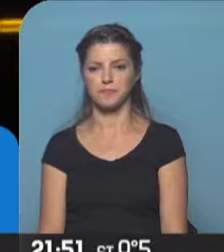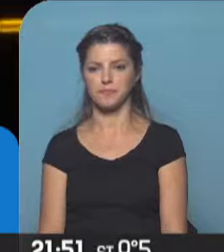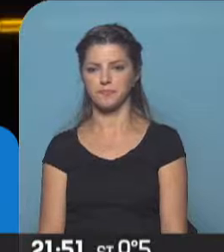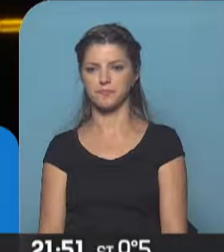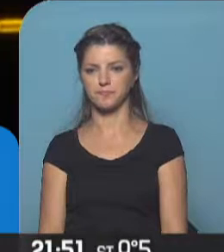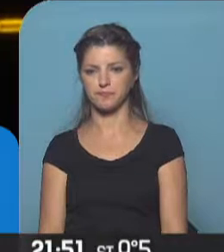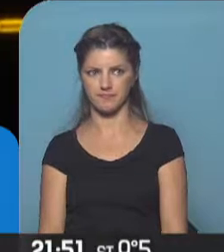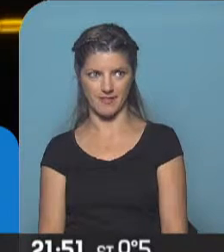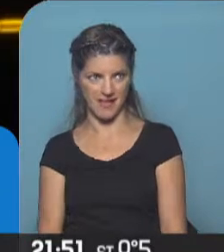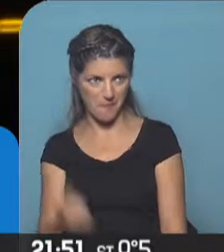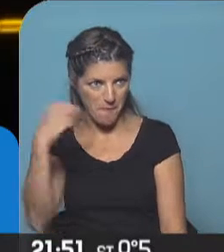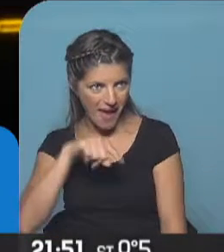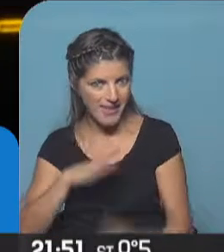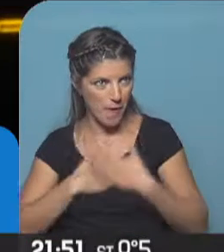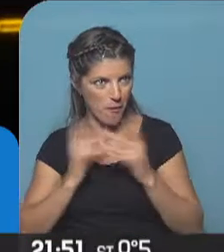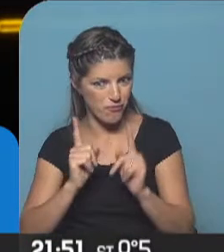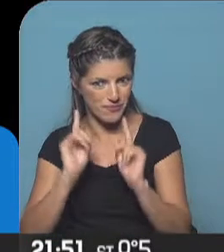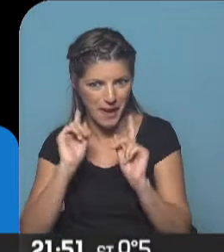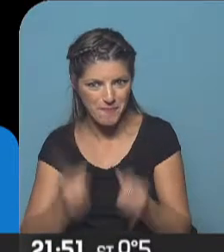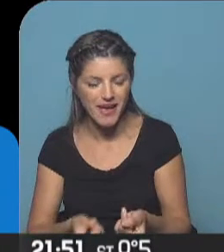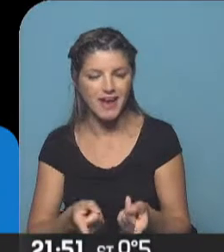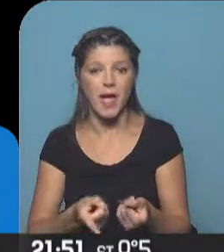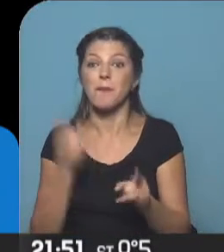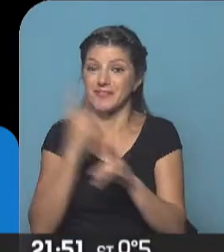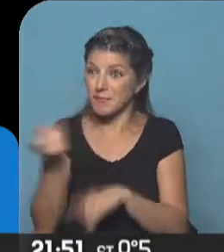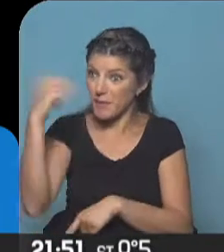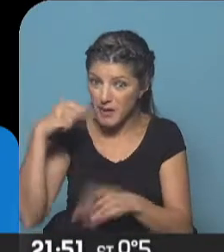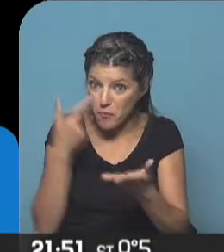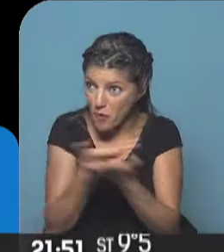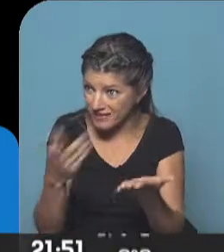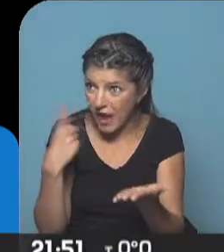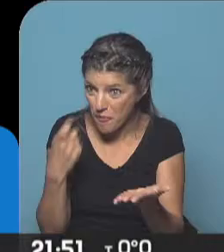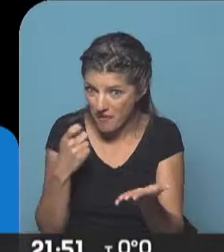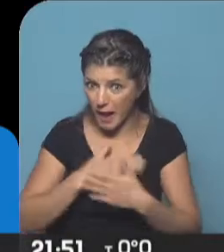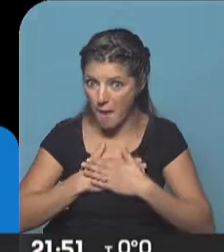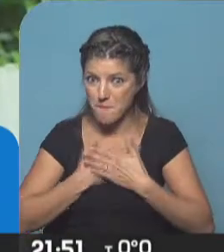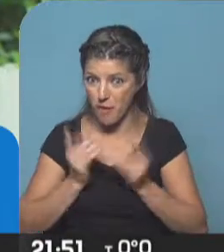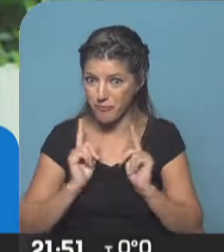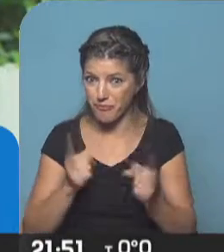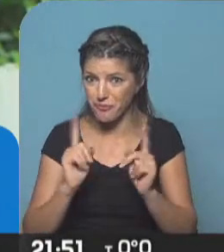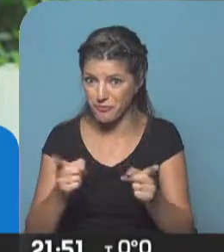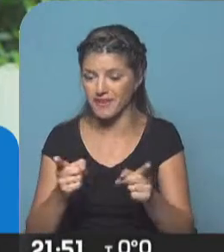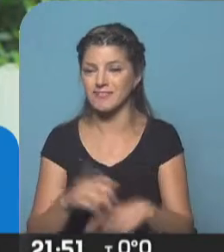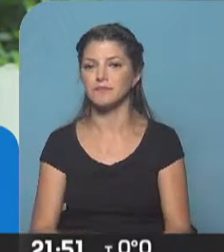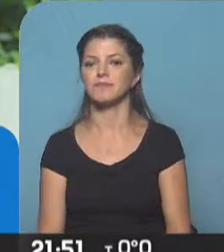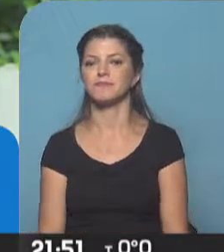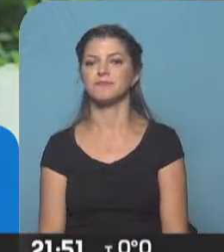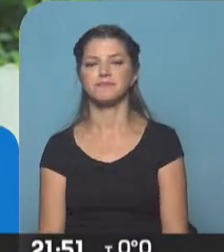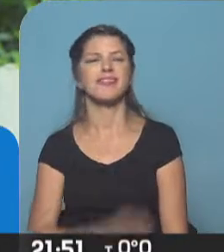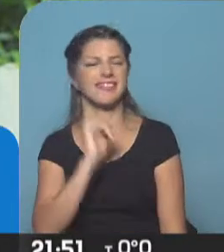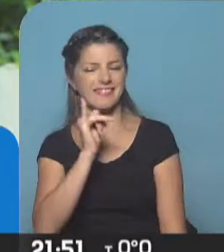la presencia ni el amor, porque eso lo constata en cada una de las presentaciones. Sí, definitivamente, yo vivo un